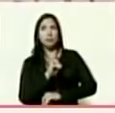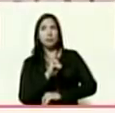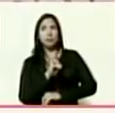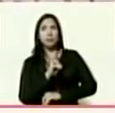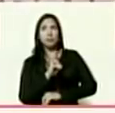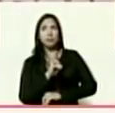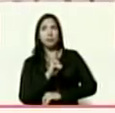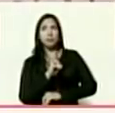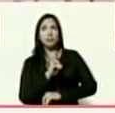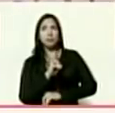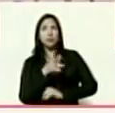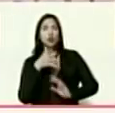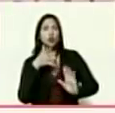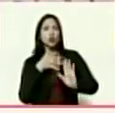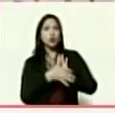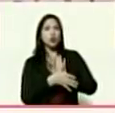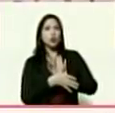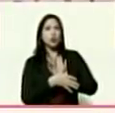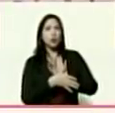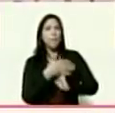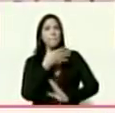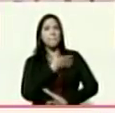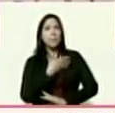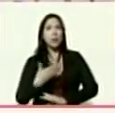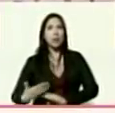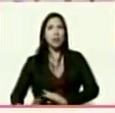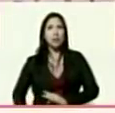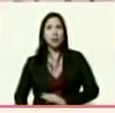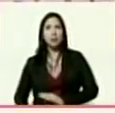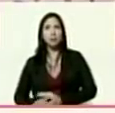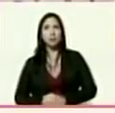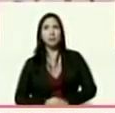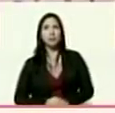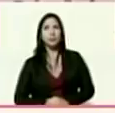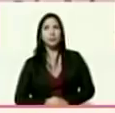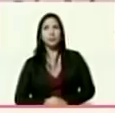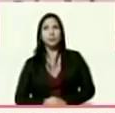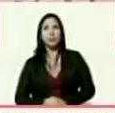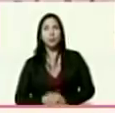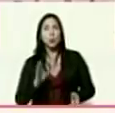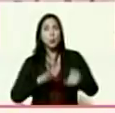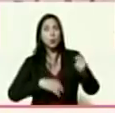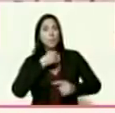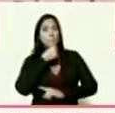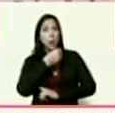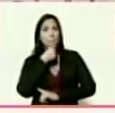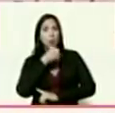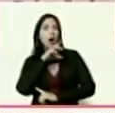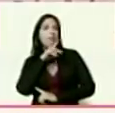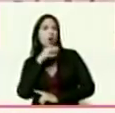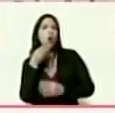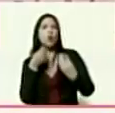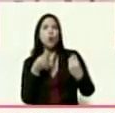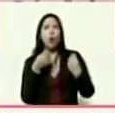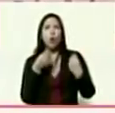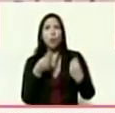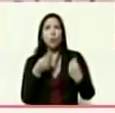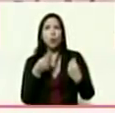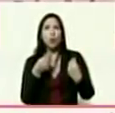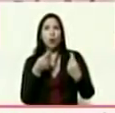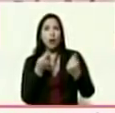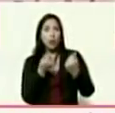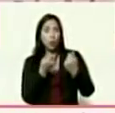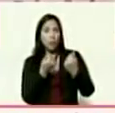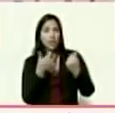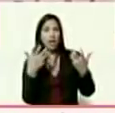pregunta relacionada, el presidente en la última rueda de prensa habló de cómo en esta economía de